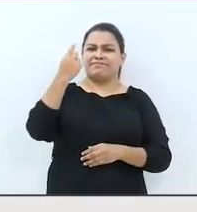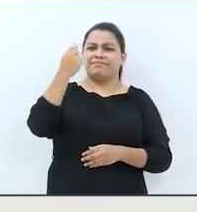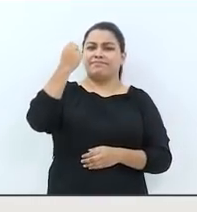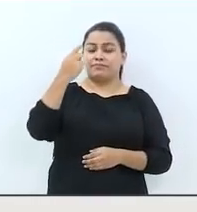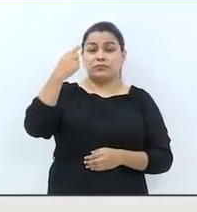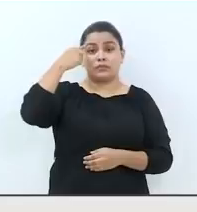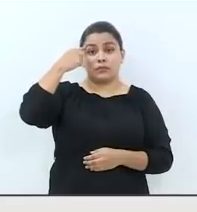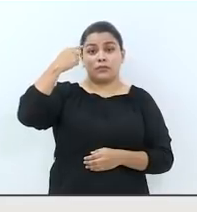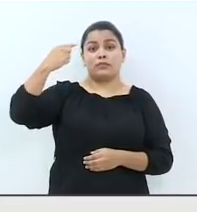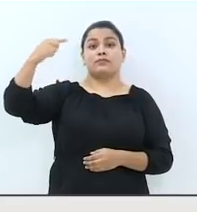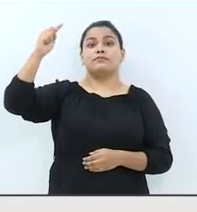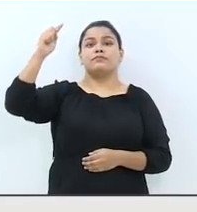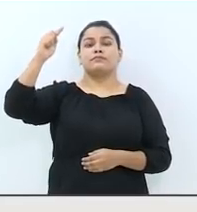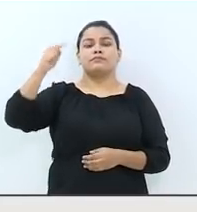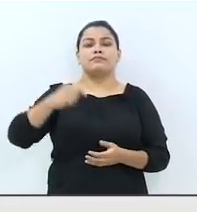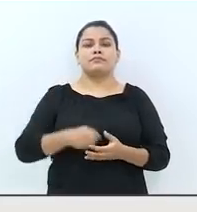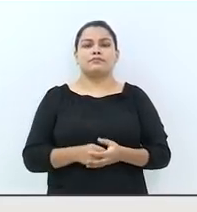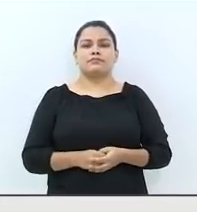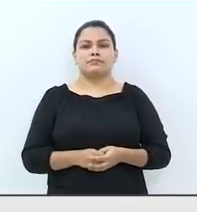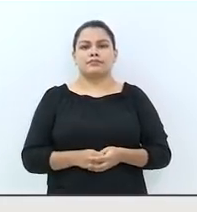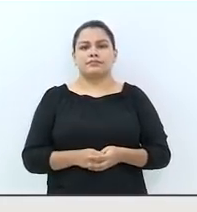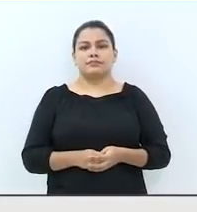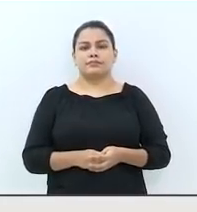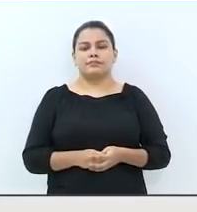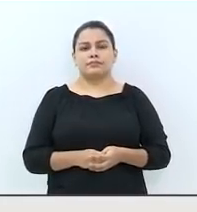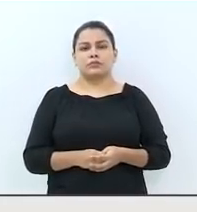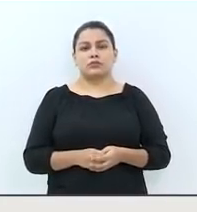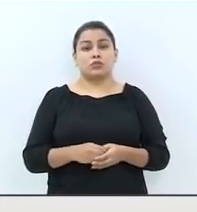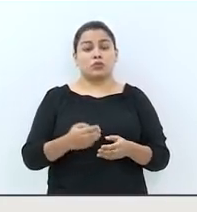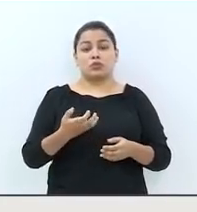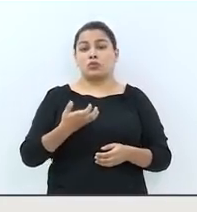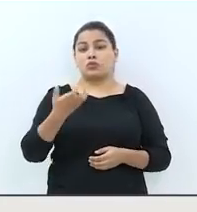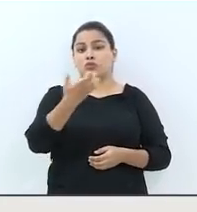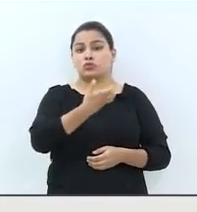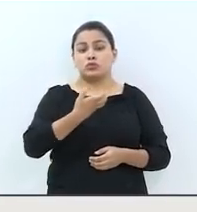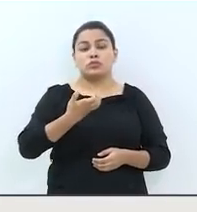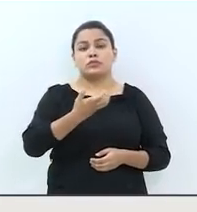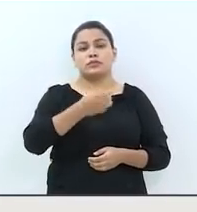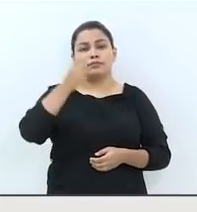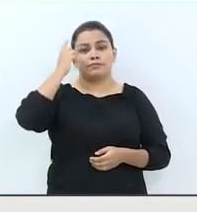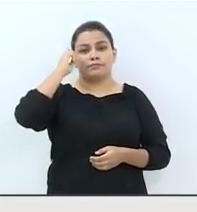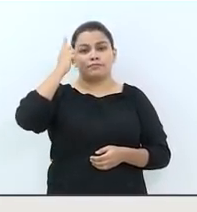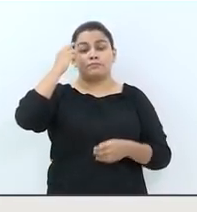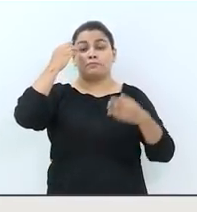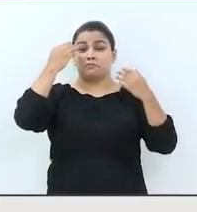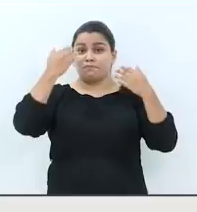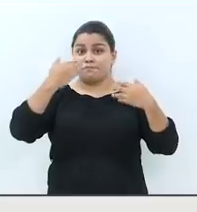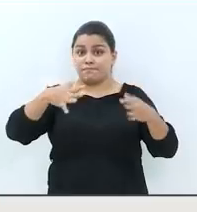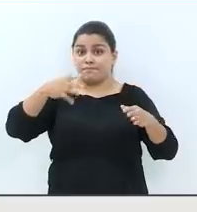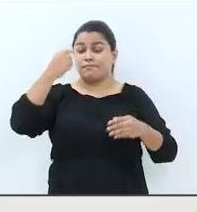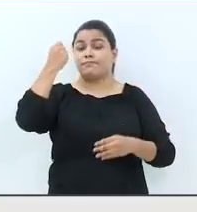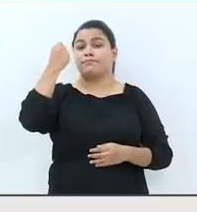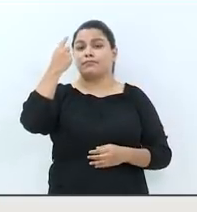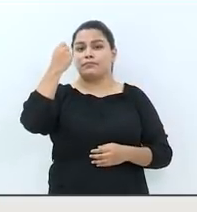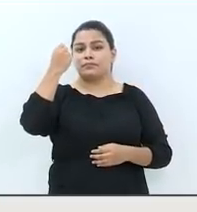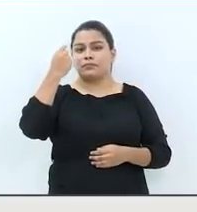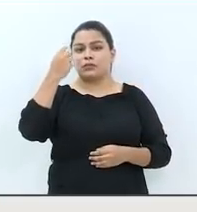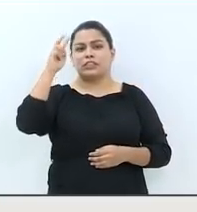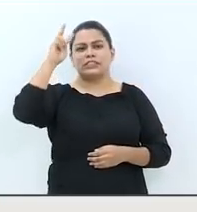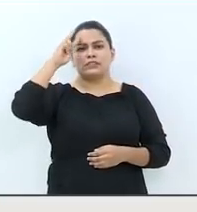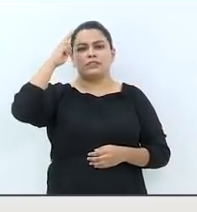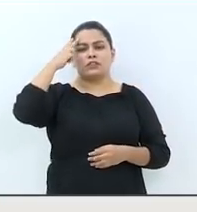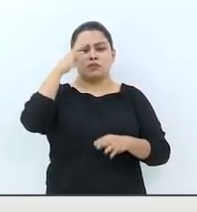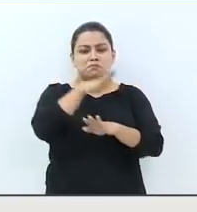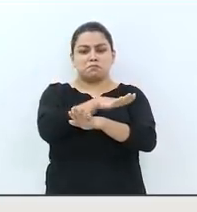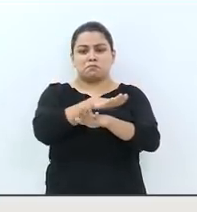vamos aterrizando, vamos descendiendo al punto que les puedo decir, equipazo, estimadas y estimados docentes, hemos aterrizado. Eso nos lleva al último punto